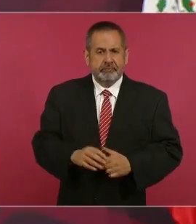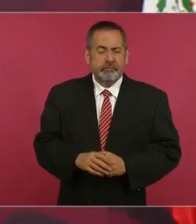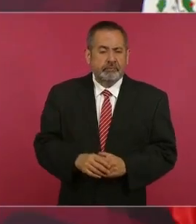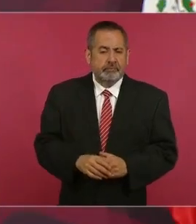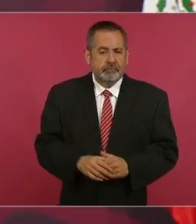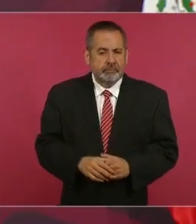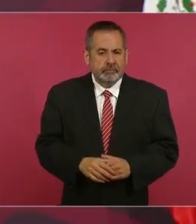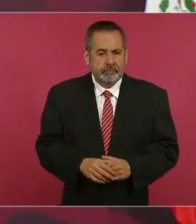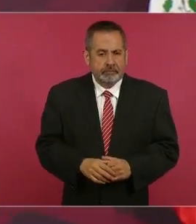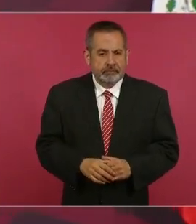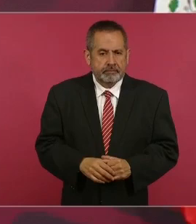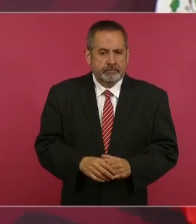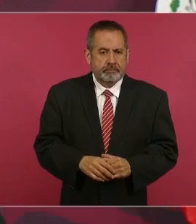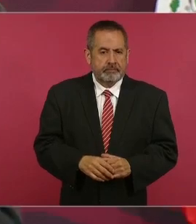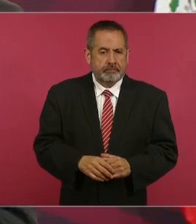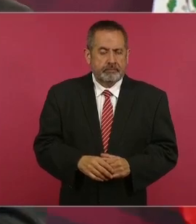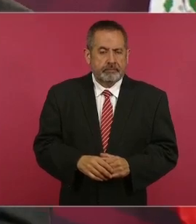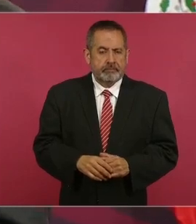es un hombre